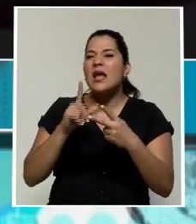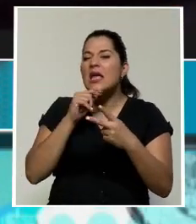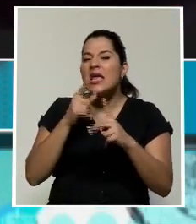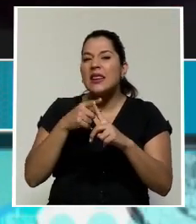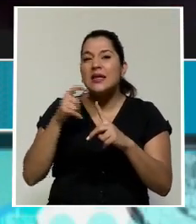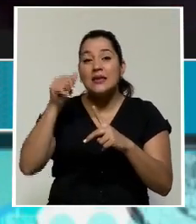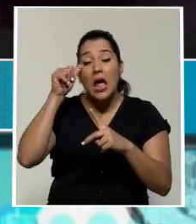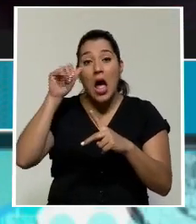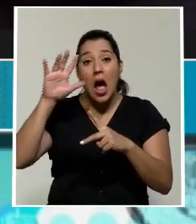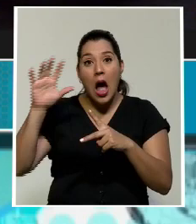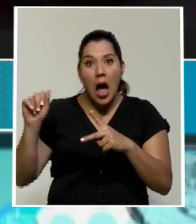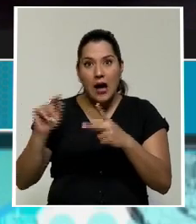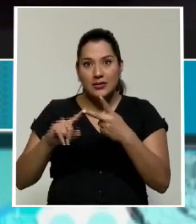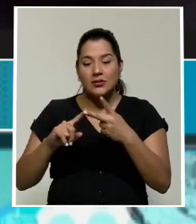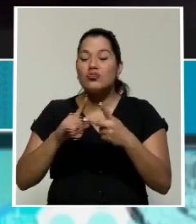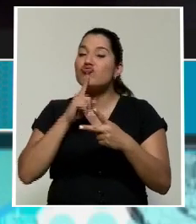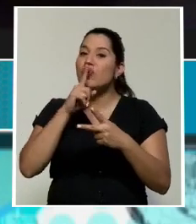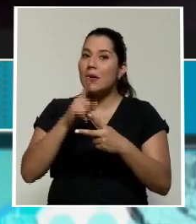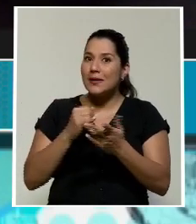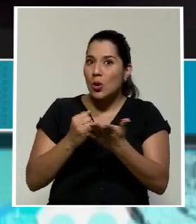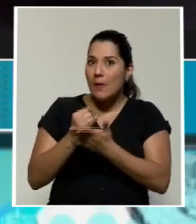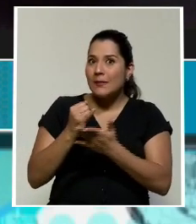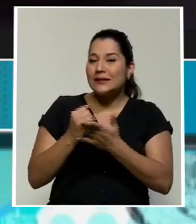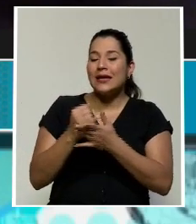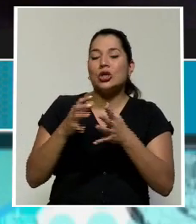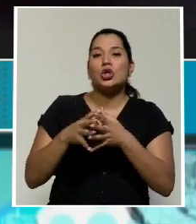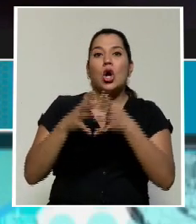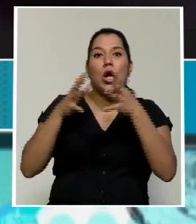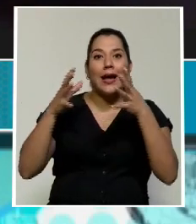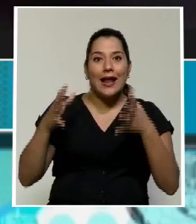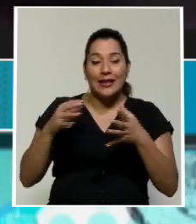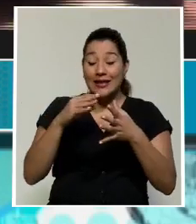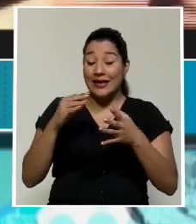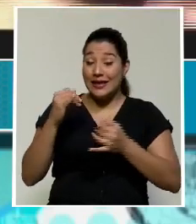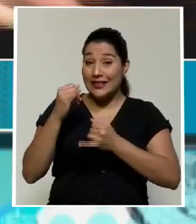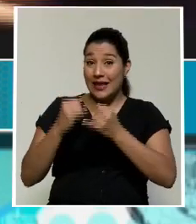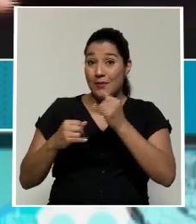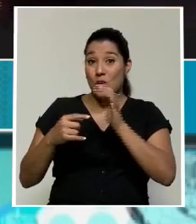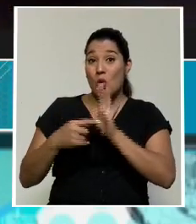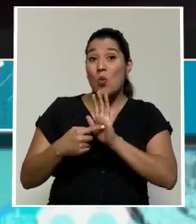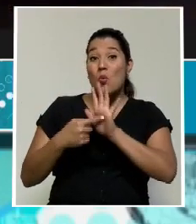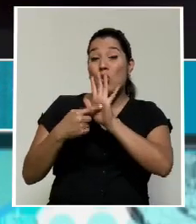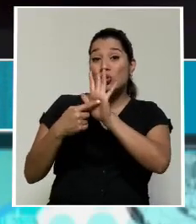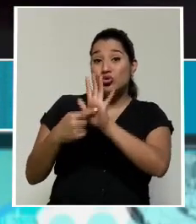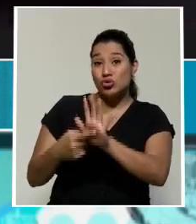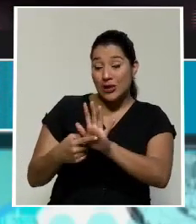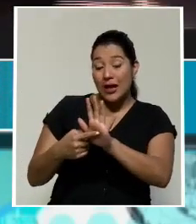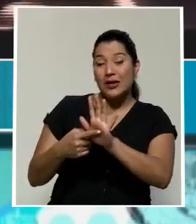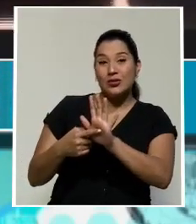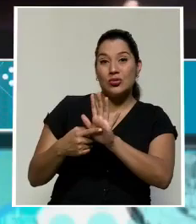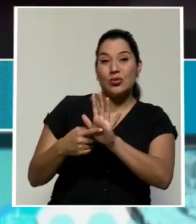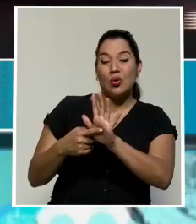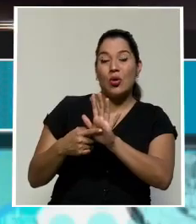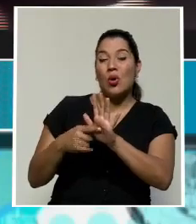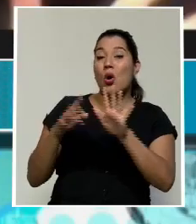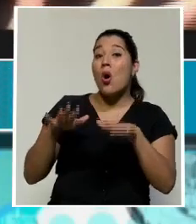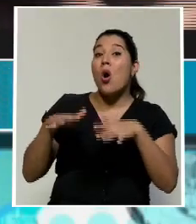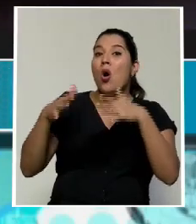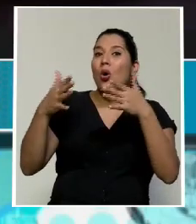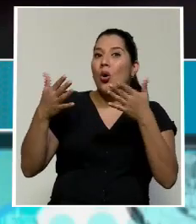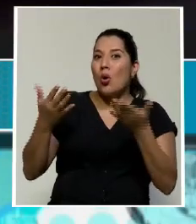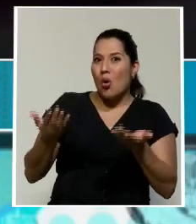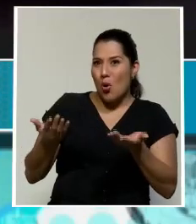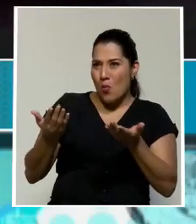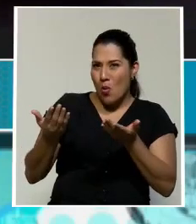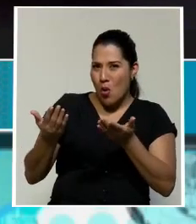allá. Fue una investigación gigante que terminó mostrando en su complejidad cómo era esta ruta